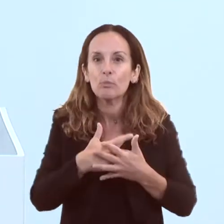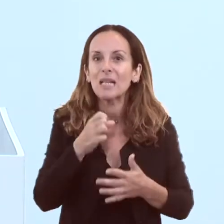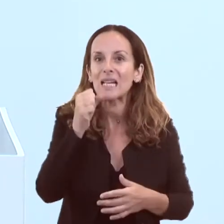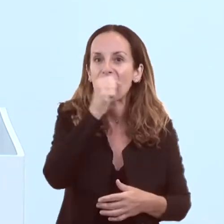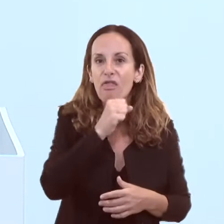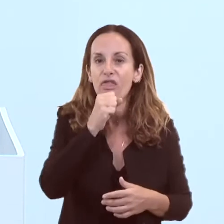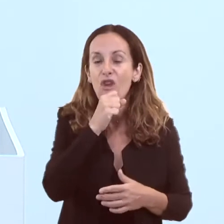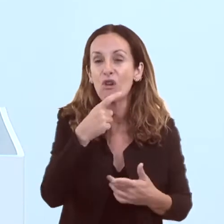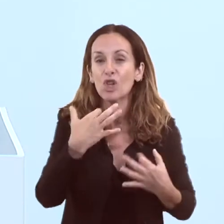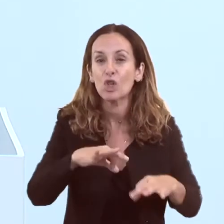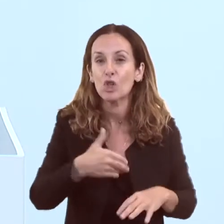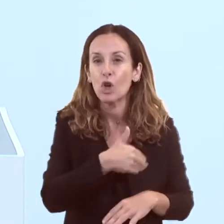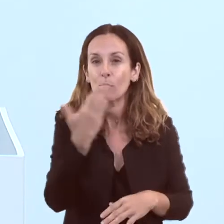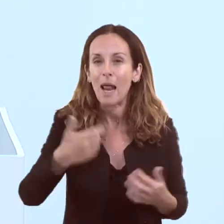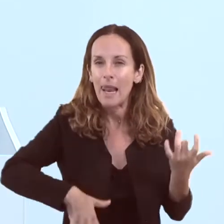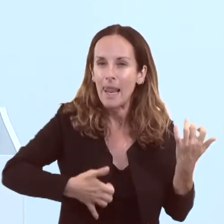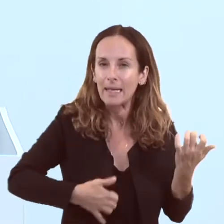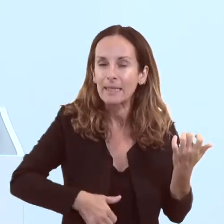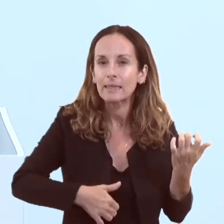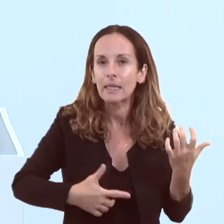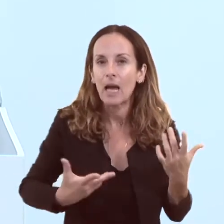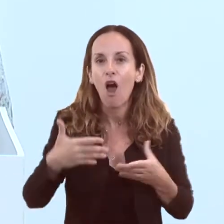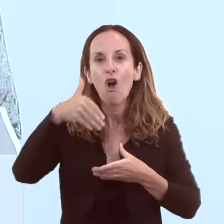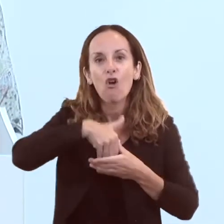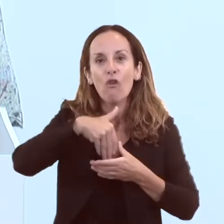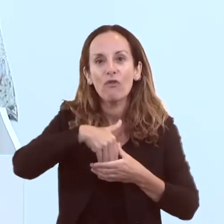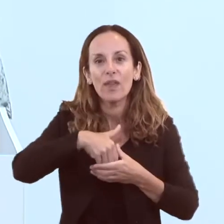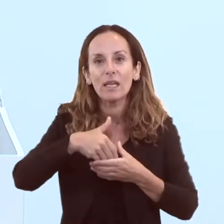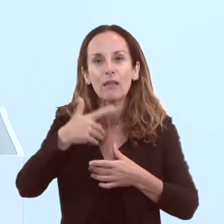en un contenido artístico